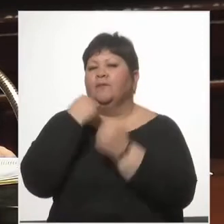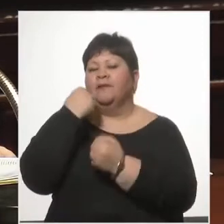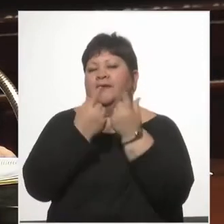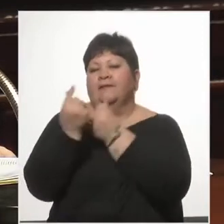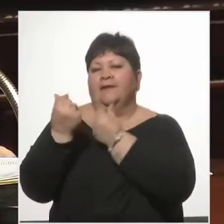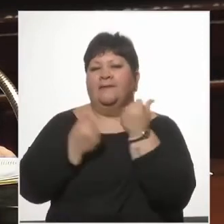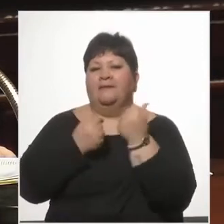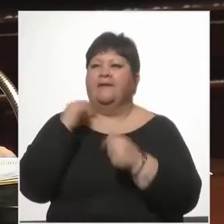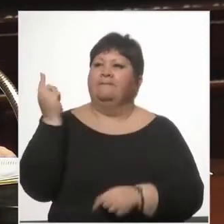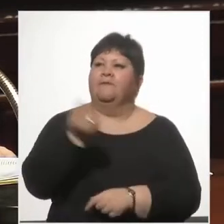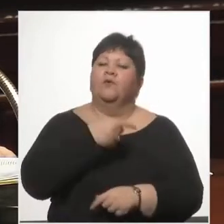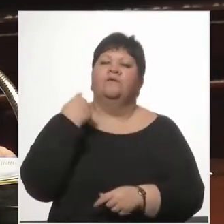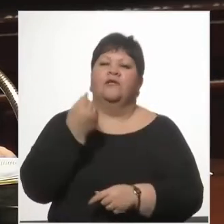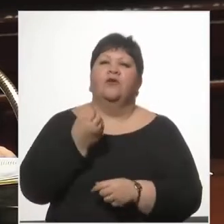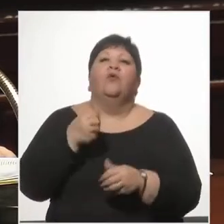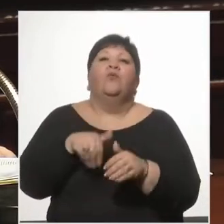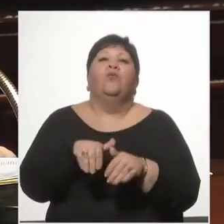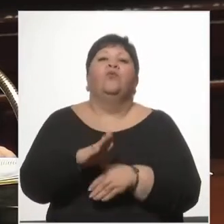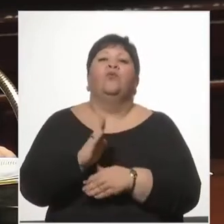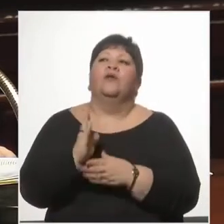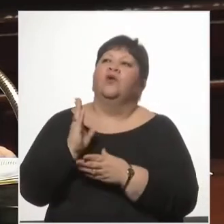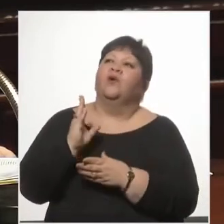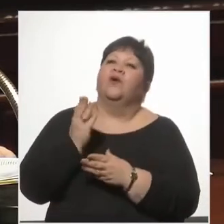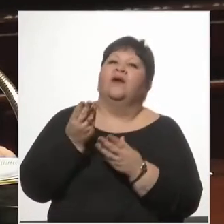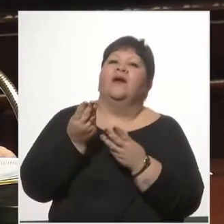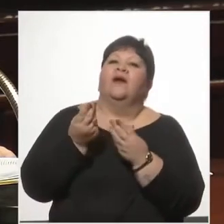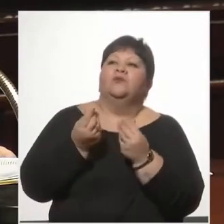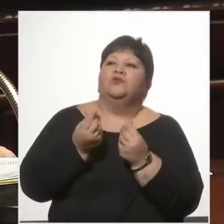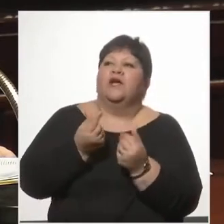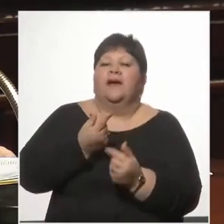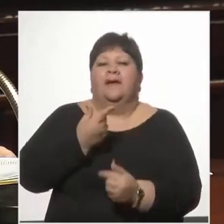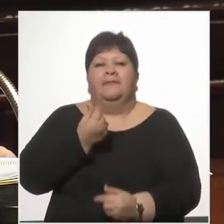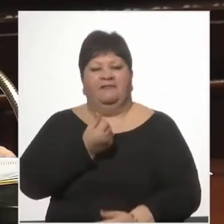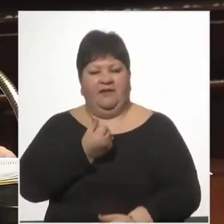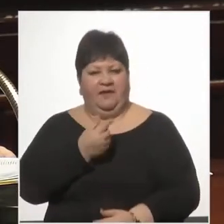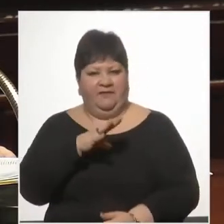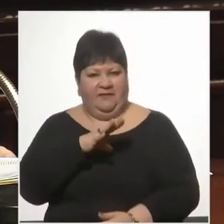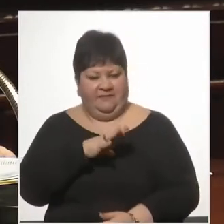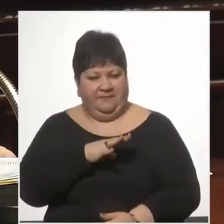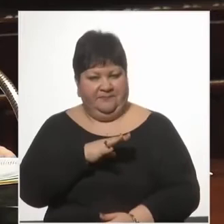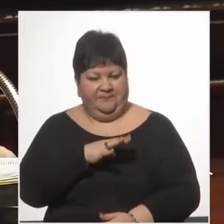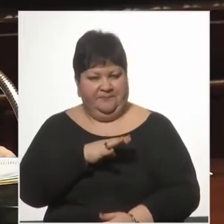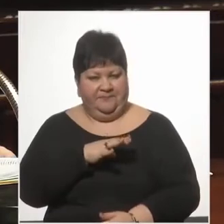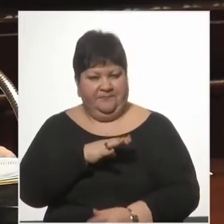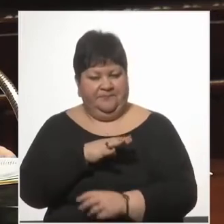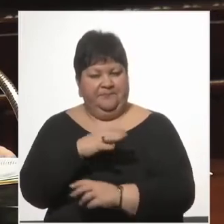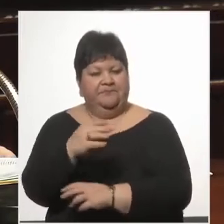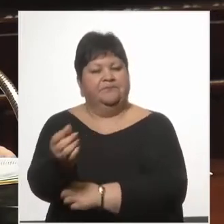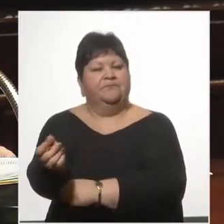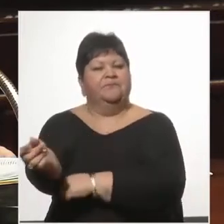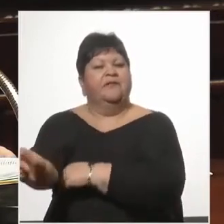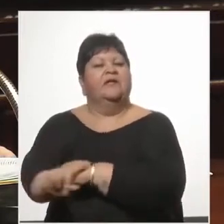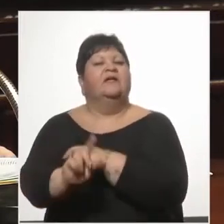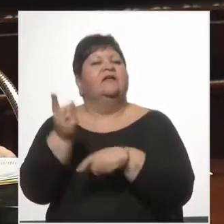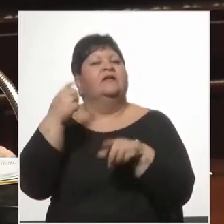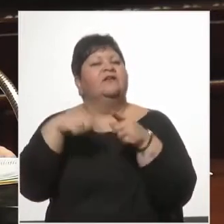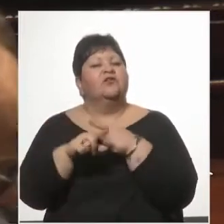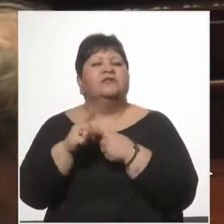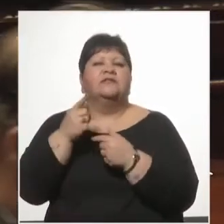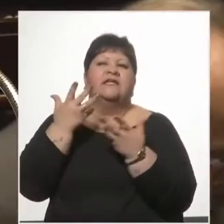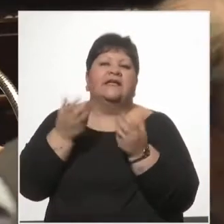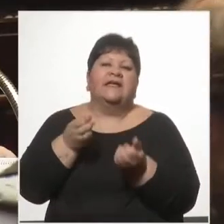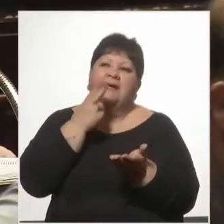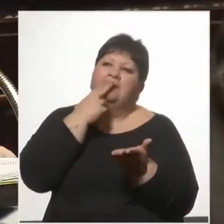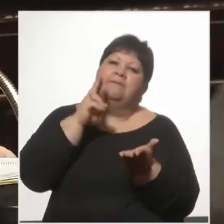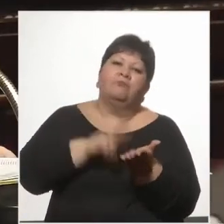en tiempos de bonanza económica. En esos días se quería imponer un nuevo impuesto,